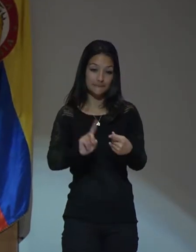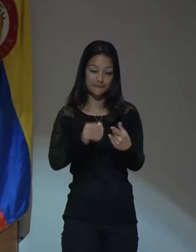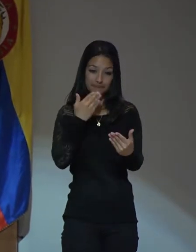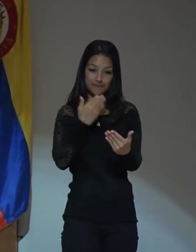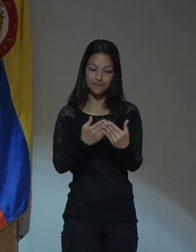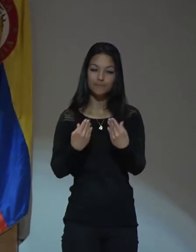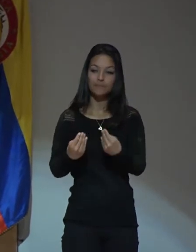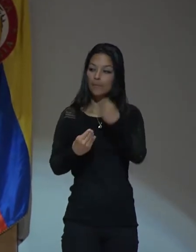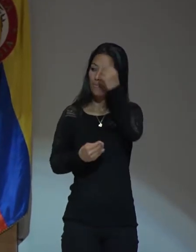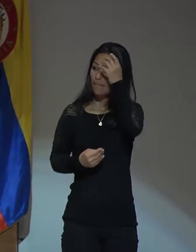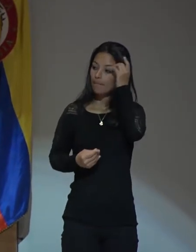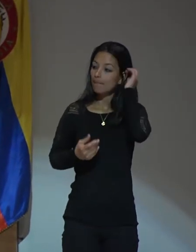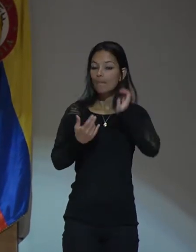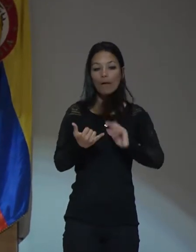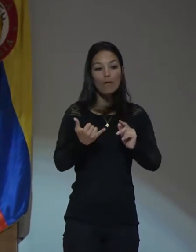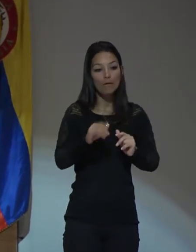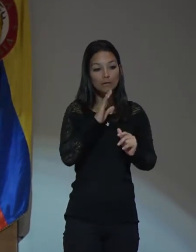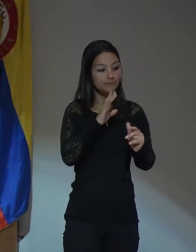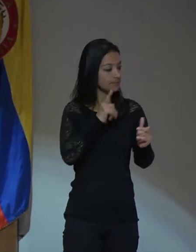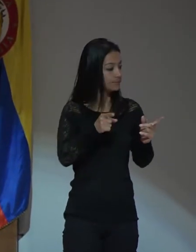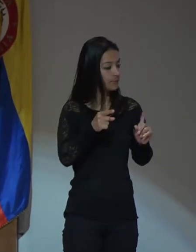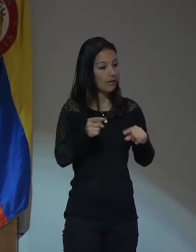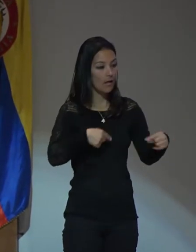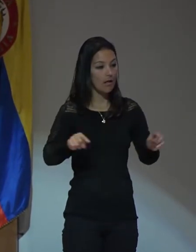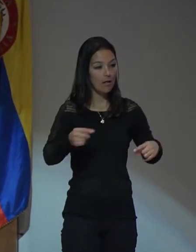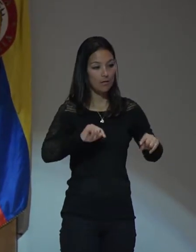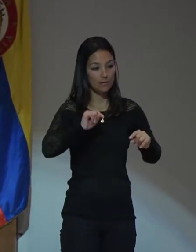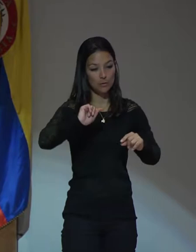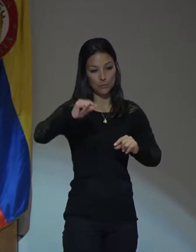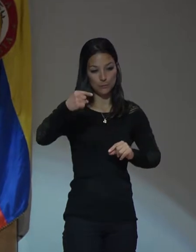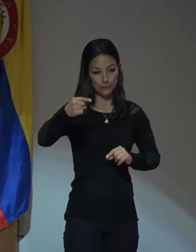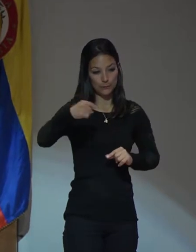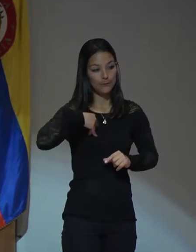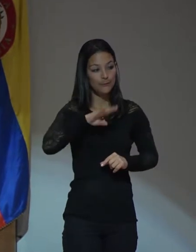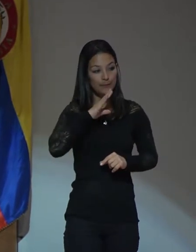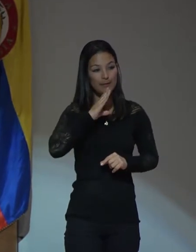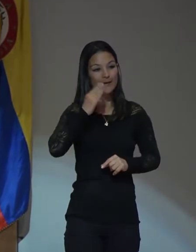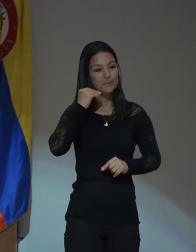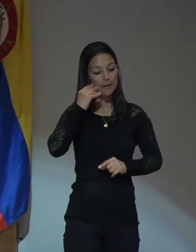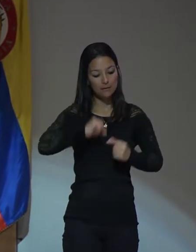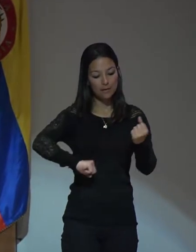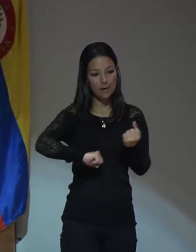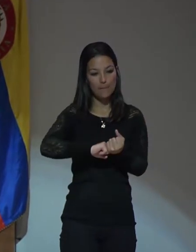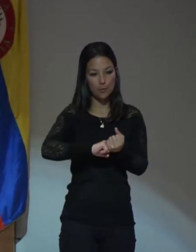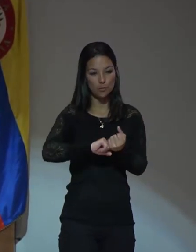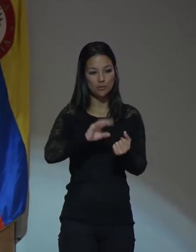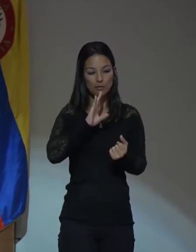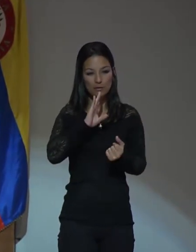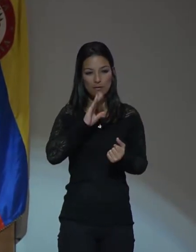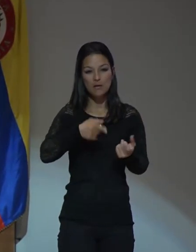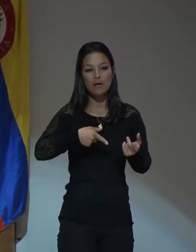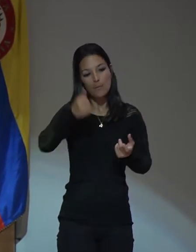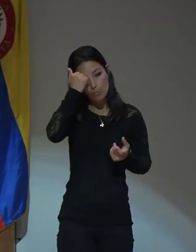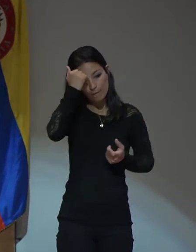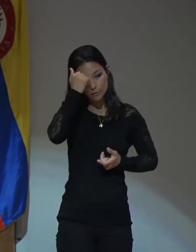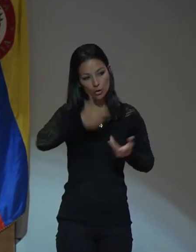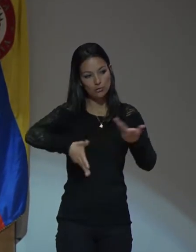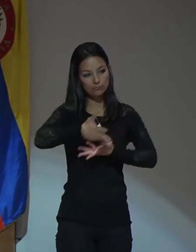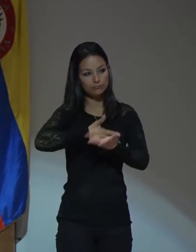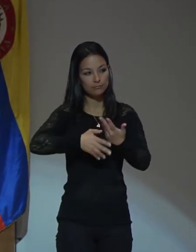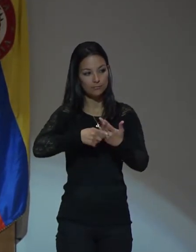continuación vamos a tener el conversatorio número 1, experiencias de apoyo y formación para docentes constructores de